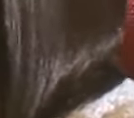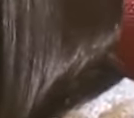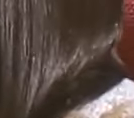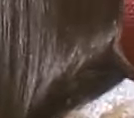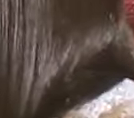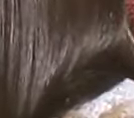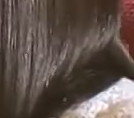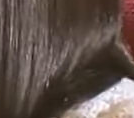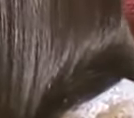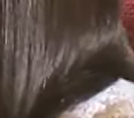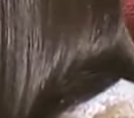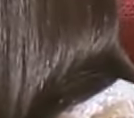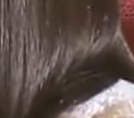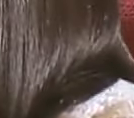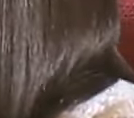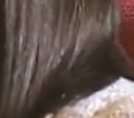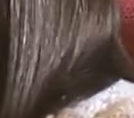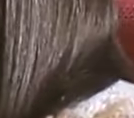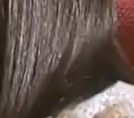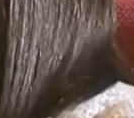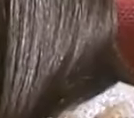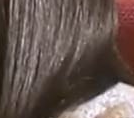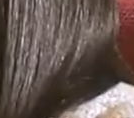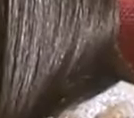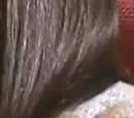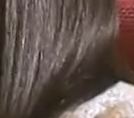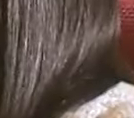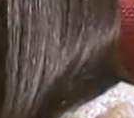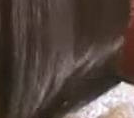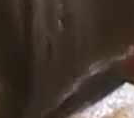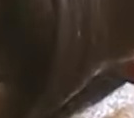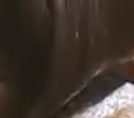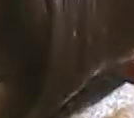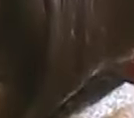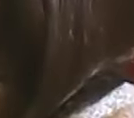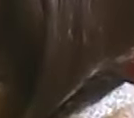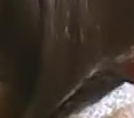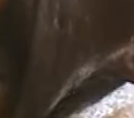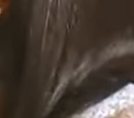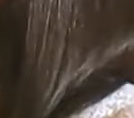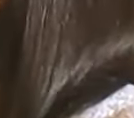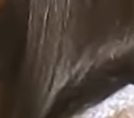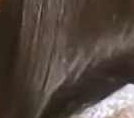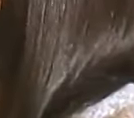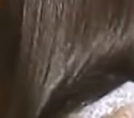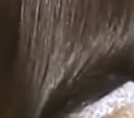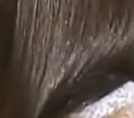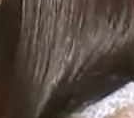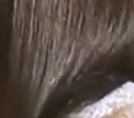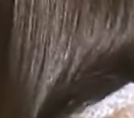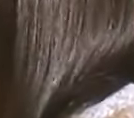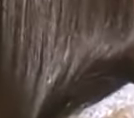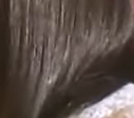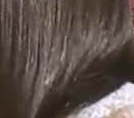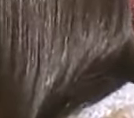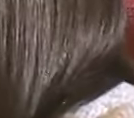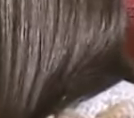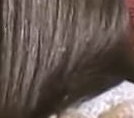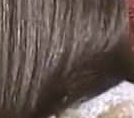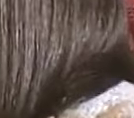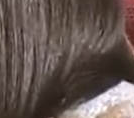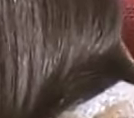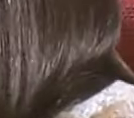punto. Y por último, sobre las declaraciones que dio con respecto al proceso de cedulación. Encontraron a varias